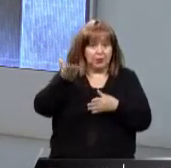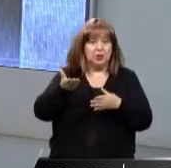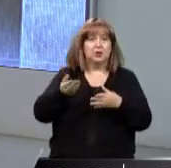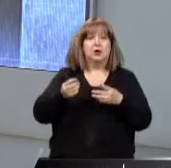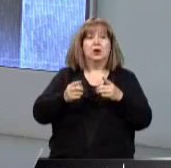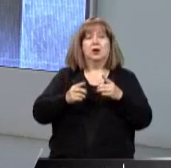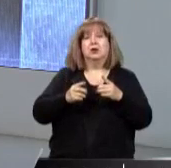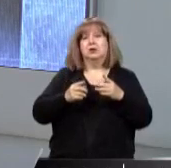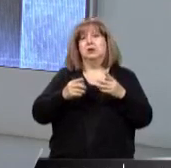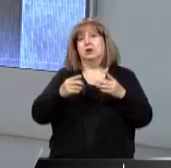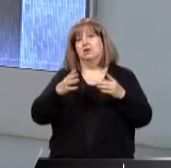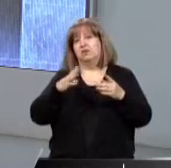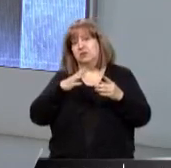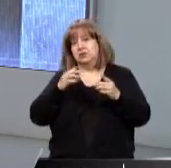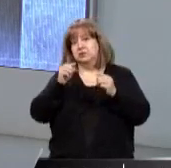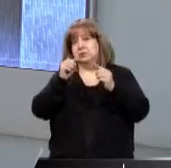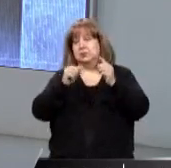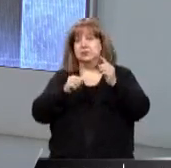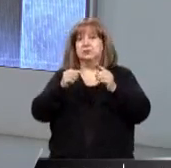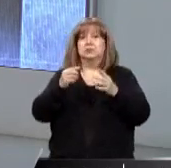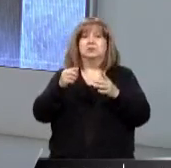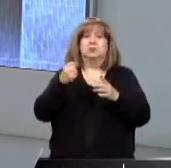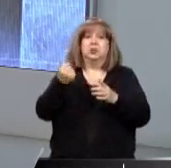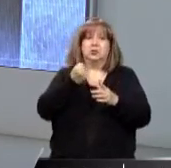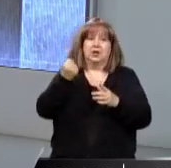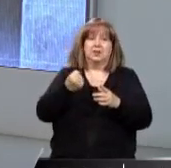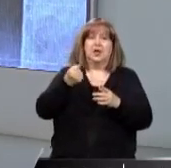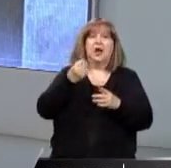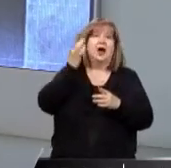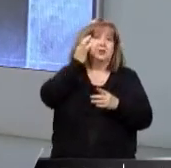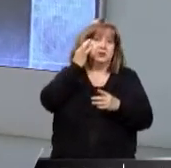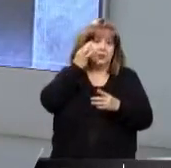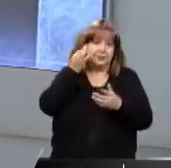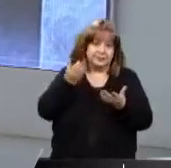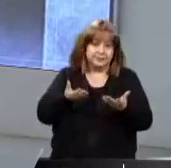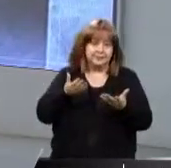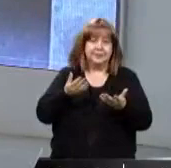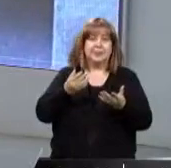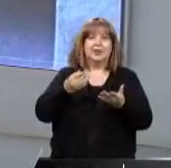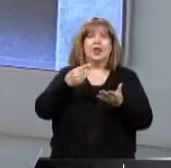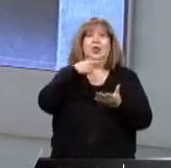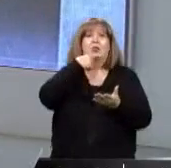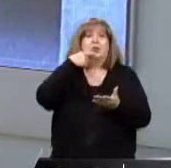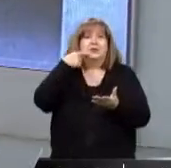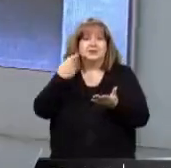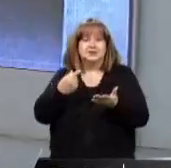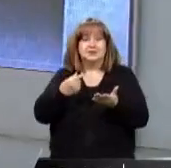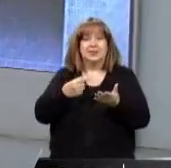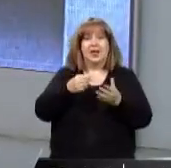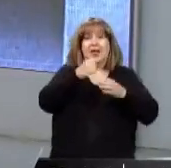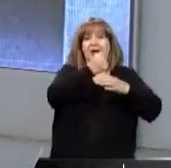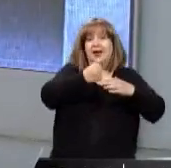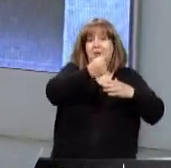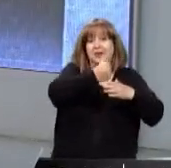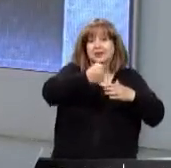y algunos, ¿no? Algunas materias primas las más importantes, porque, por ejemplo, el azúcar repercute en todo, en las mermeladas, en los dulces, en las cremas. O sea,